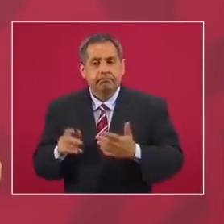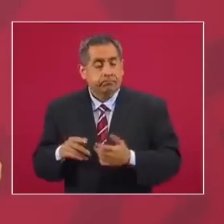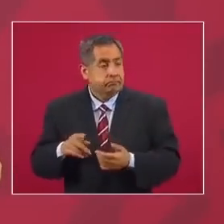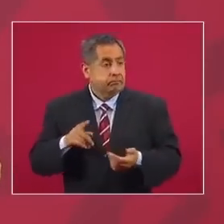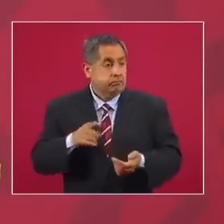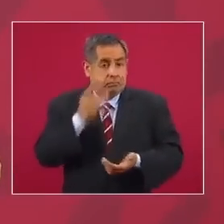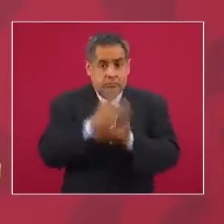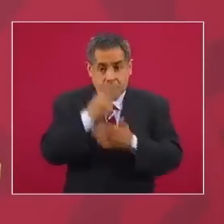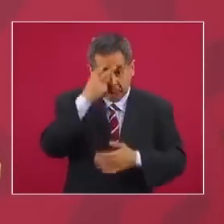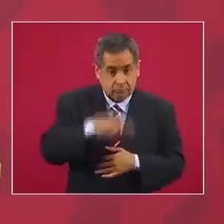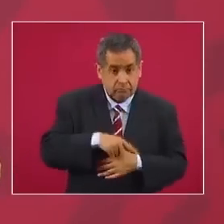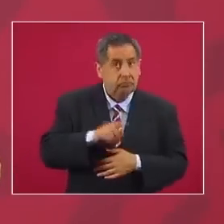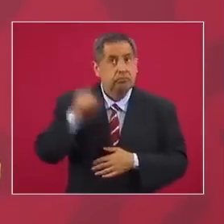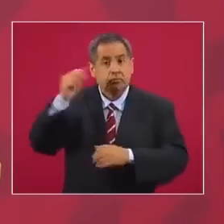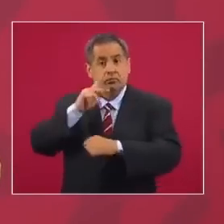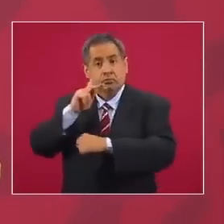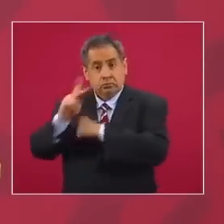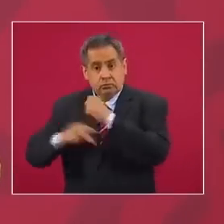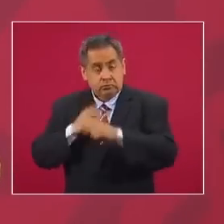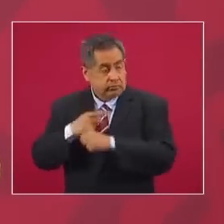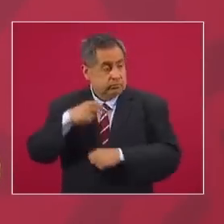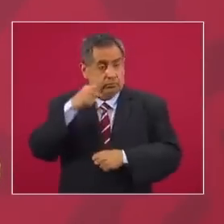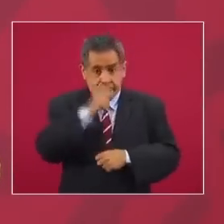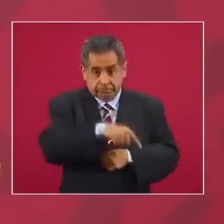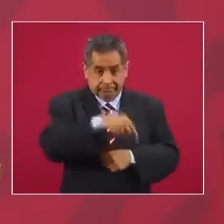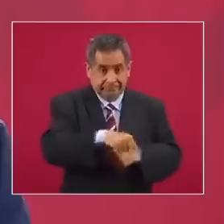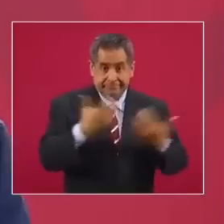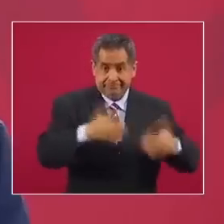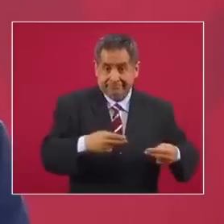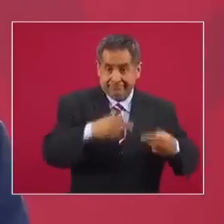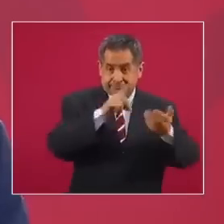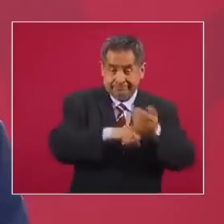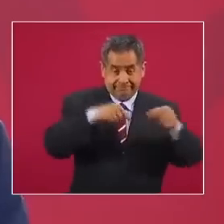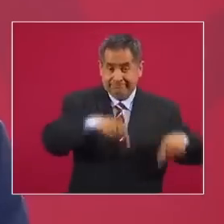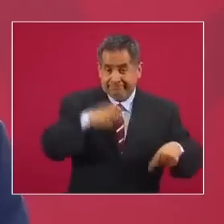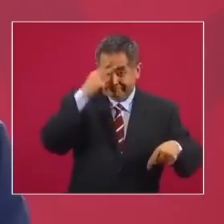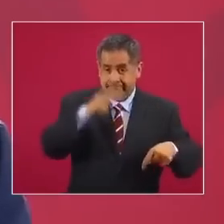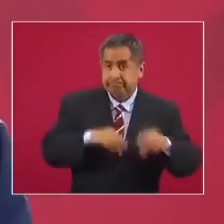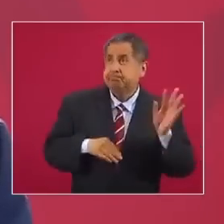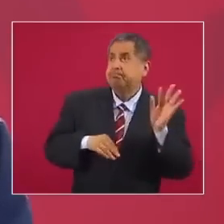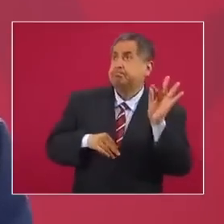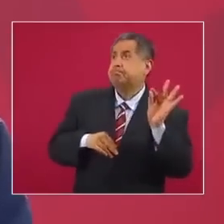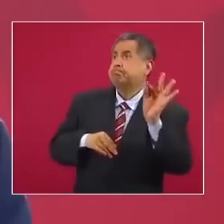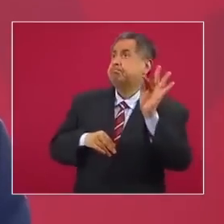extranjero, las mismas empresas de aquí.